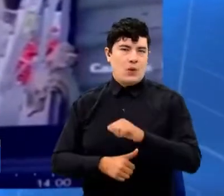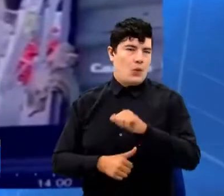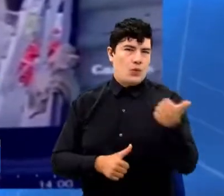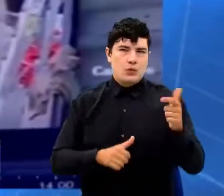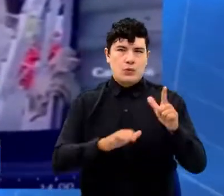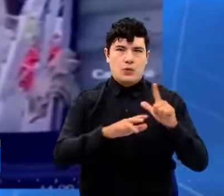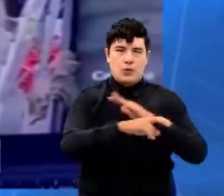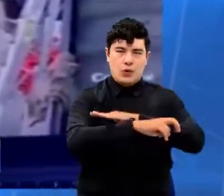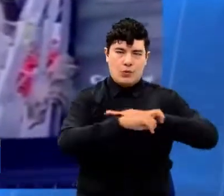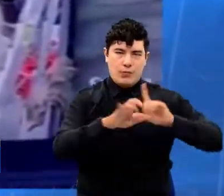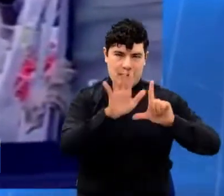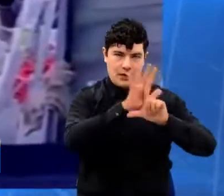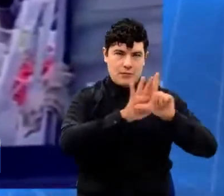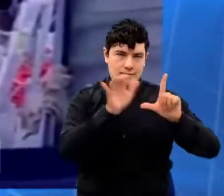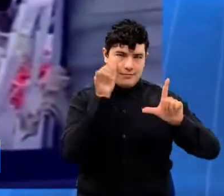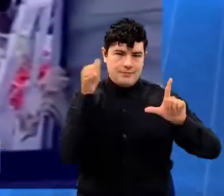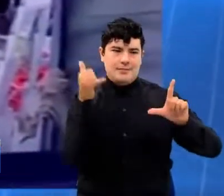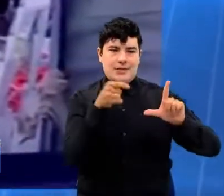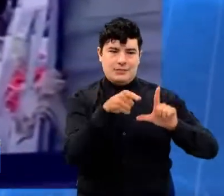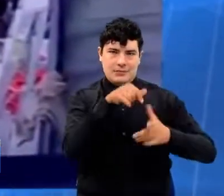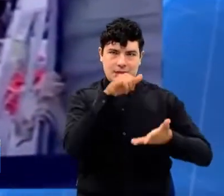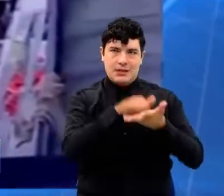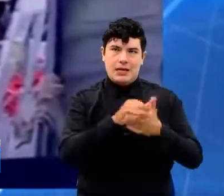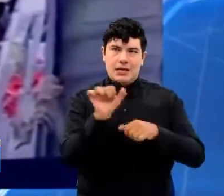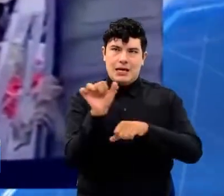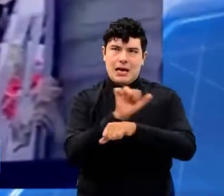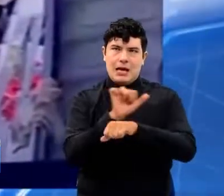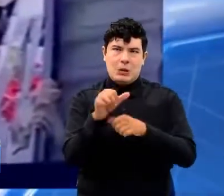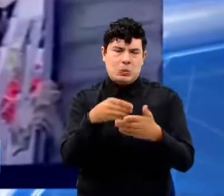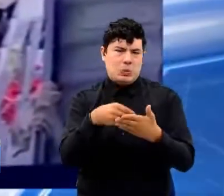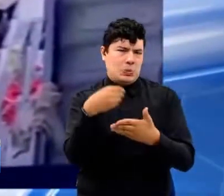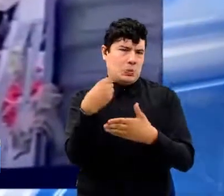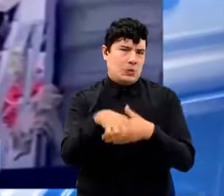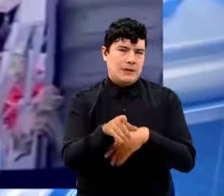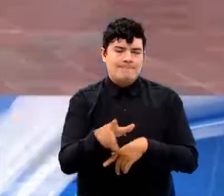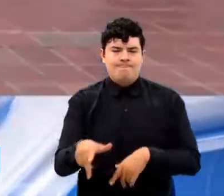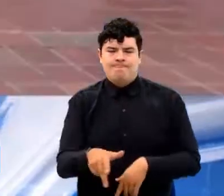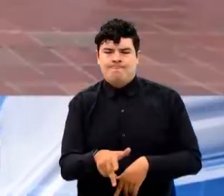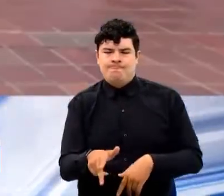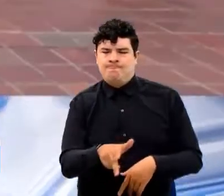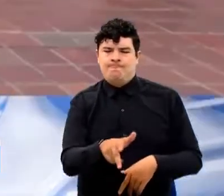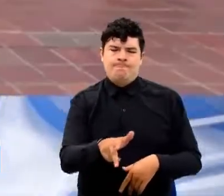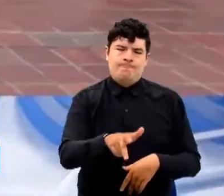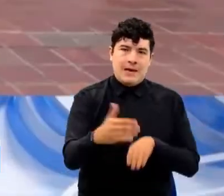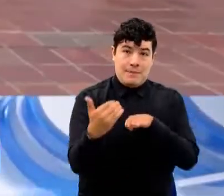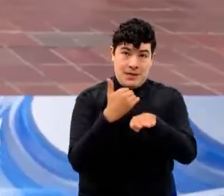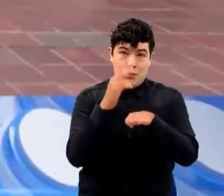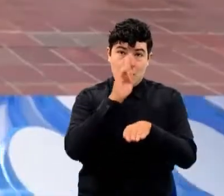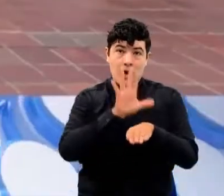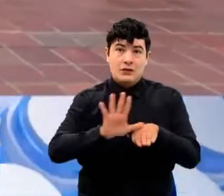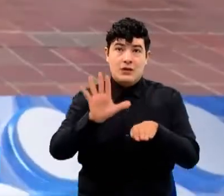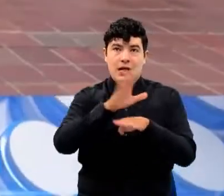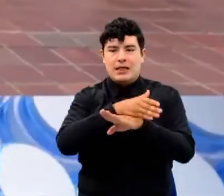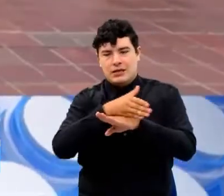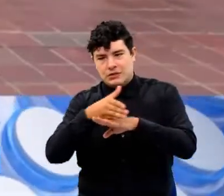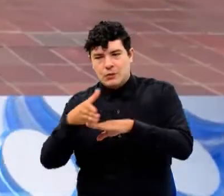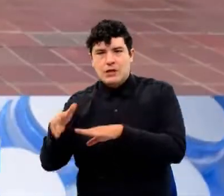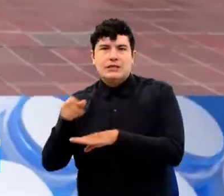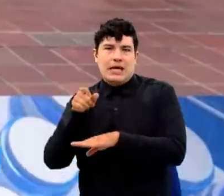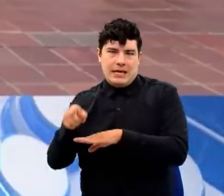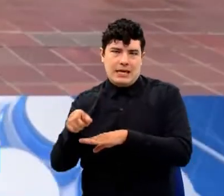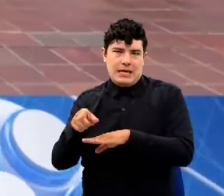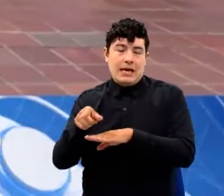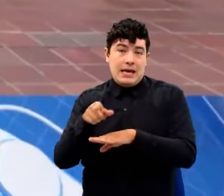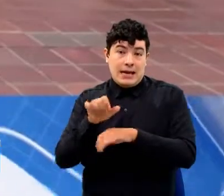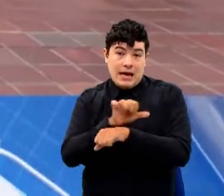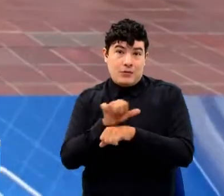en cámaras de seguridad, una camioneta de alta gama que transita por una de las vías nacionales y que horas después recuperó el Ejército